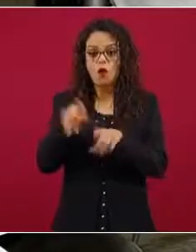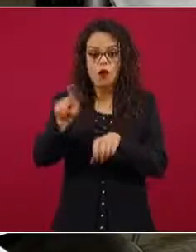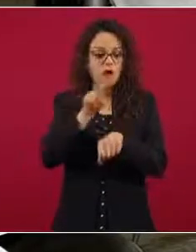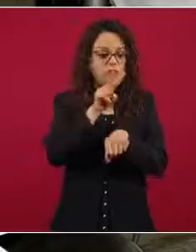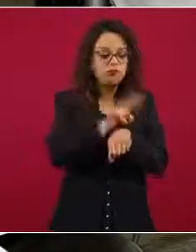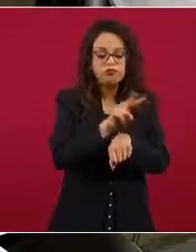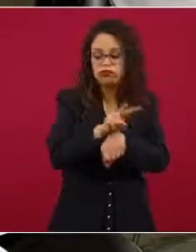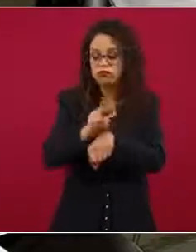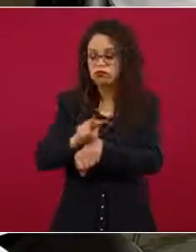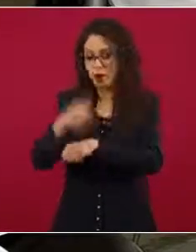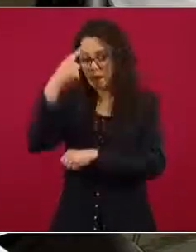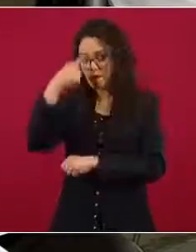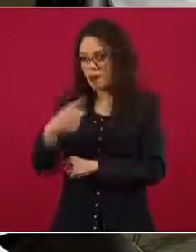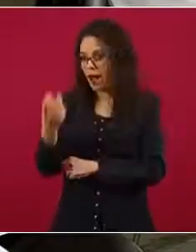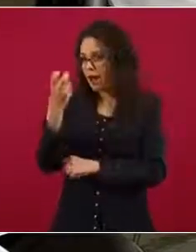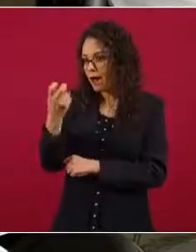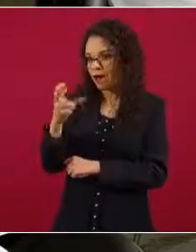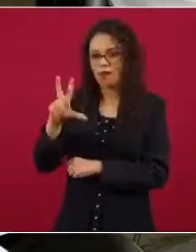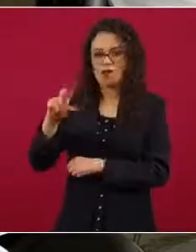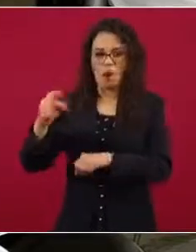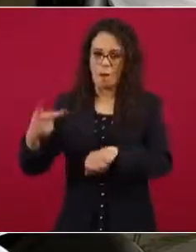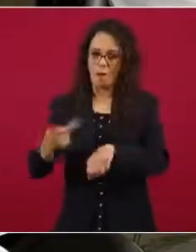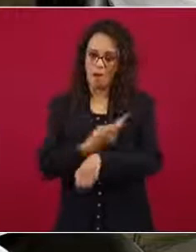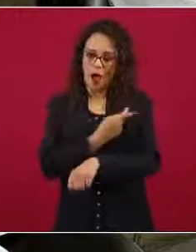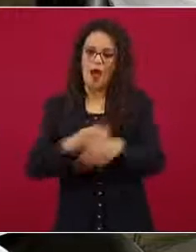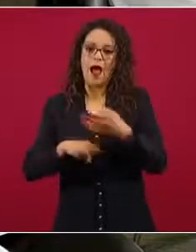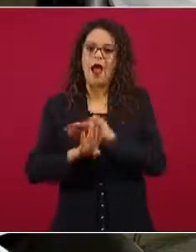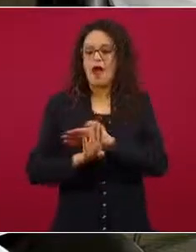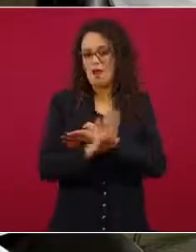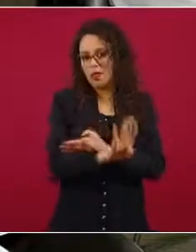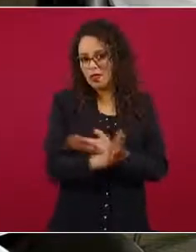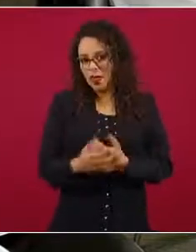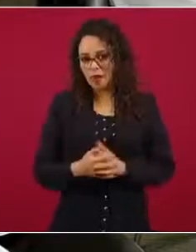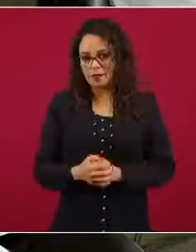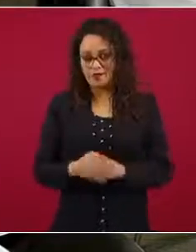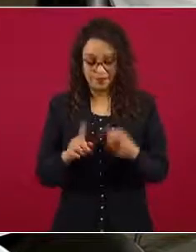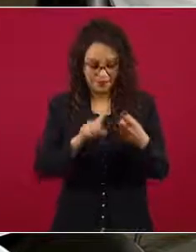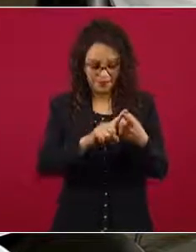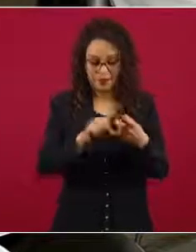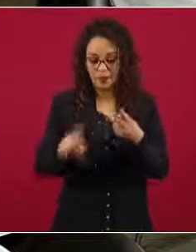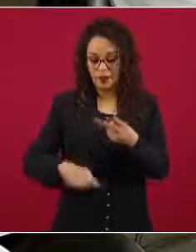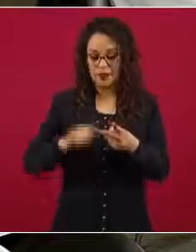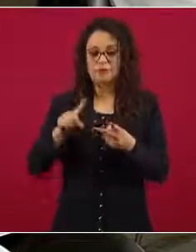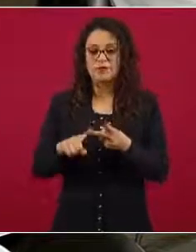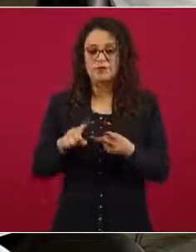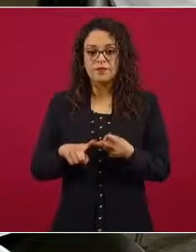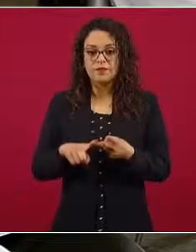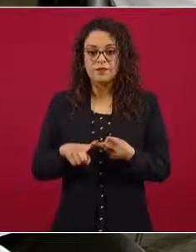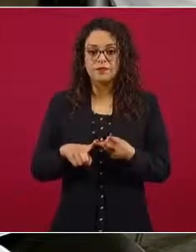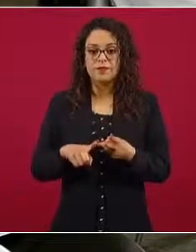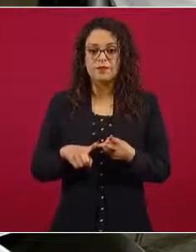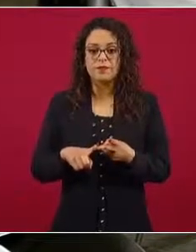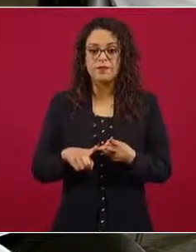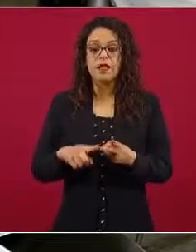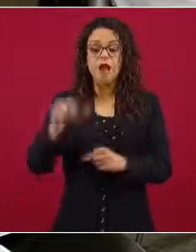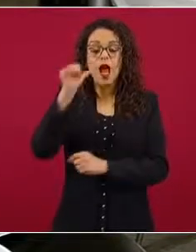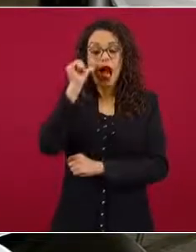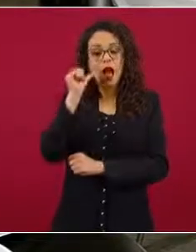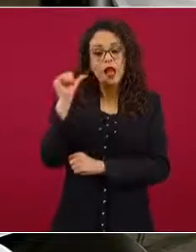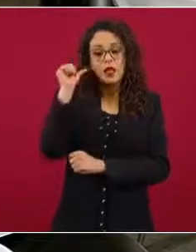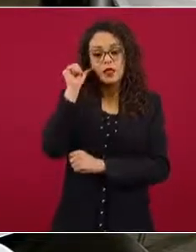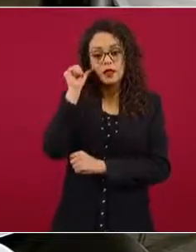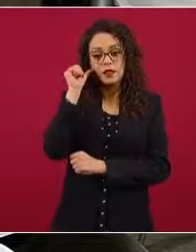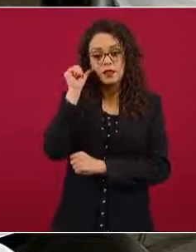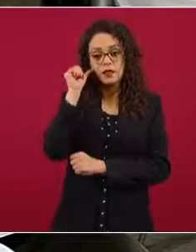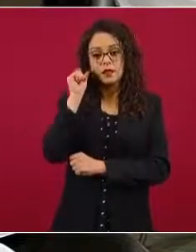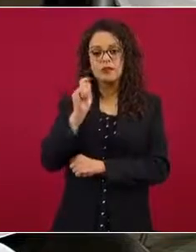para que no ocurran este tipo de cosas. Eso por un lado, y luego por el otro lado, ayer hubo un